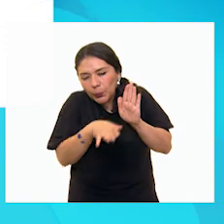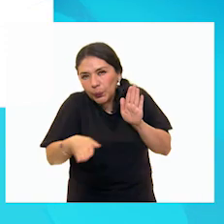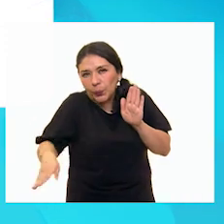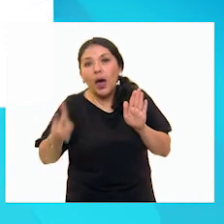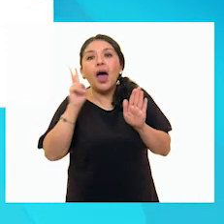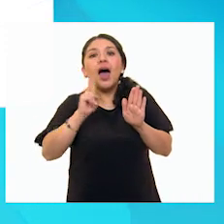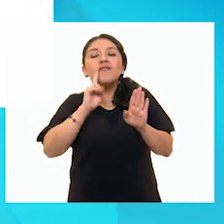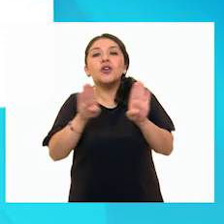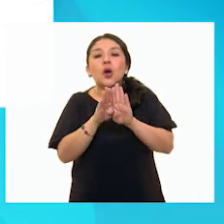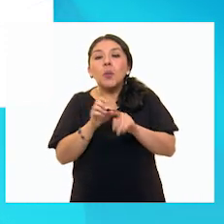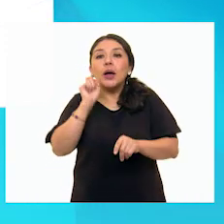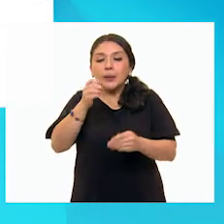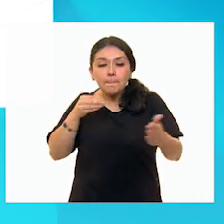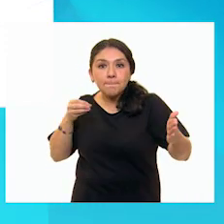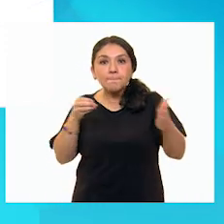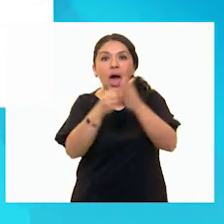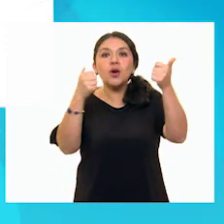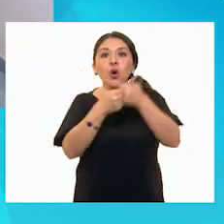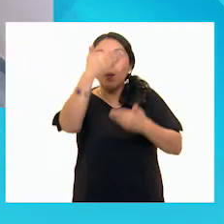rebotar en la pared.